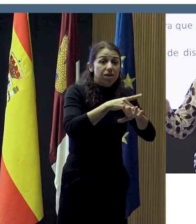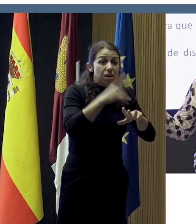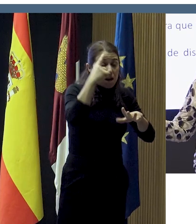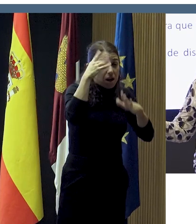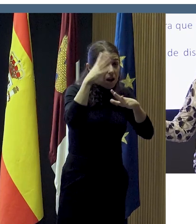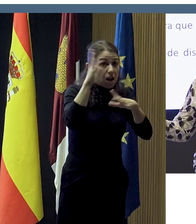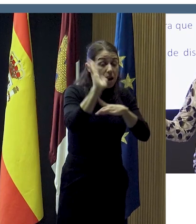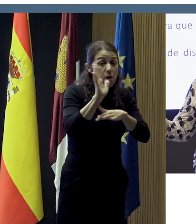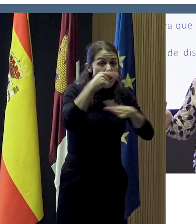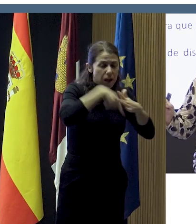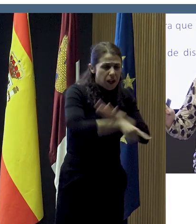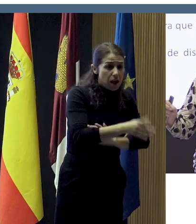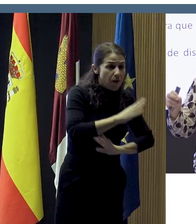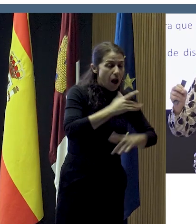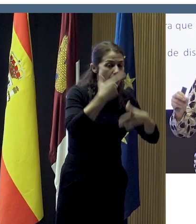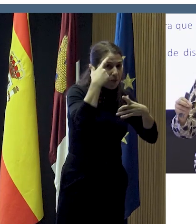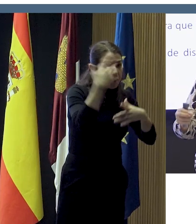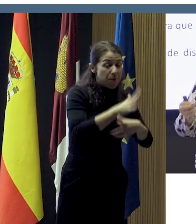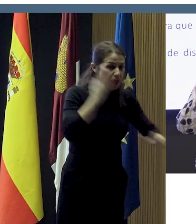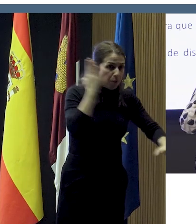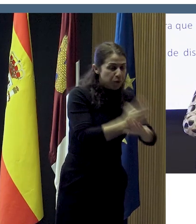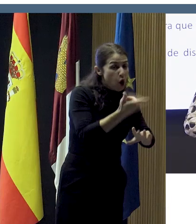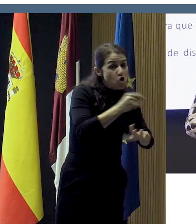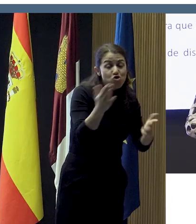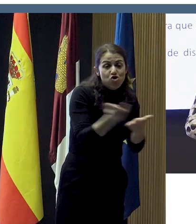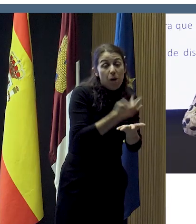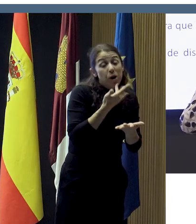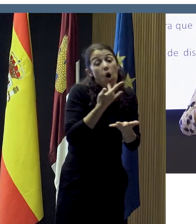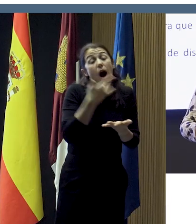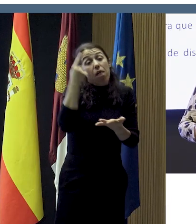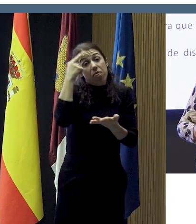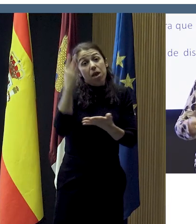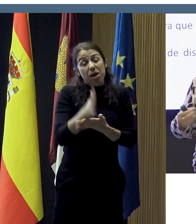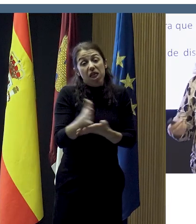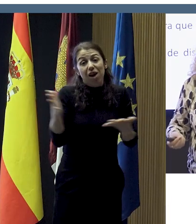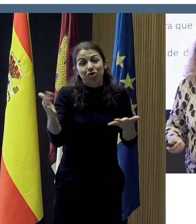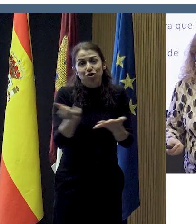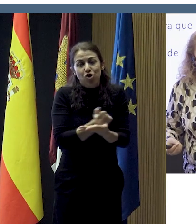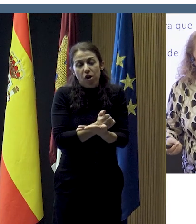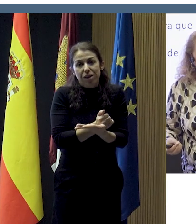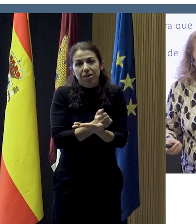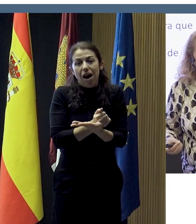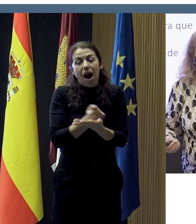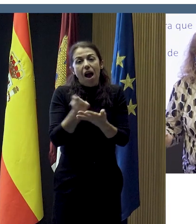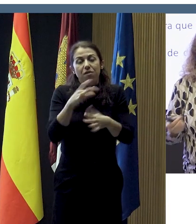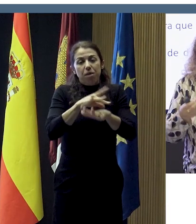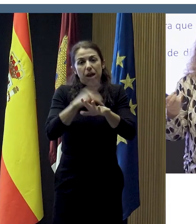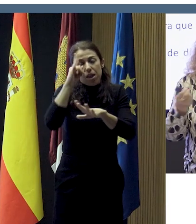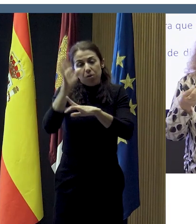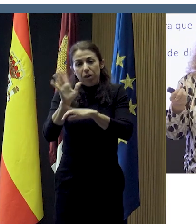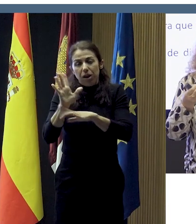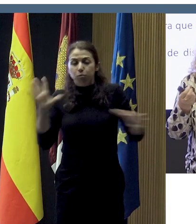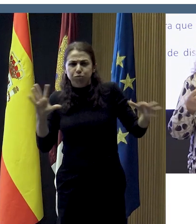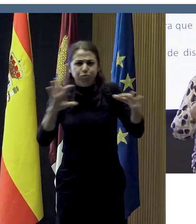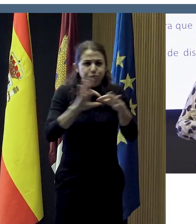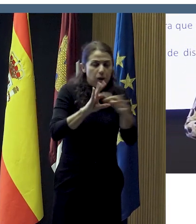a dar lugar a demencia, pero no todas las causas de demencia van a dar lugar a enfermedades neurodegenerativas. Por lo tanto, no hay